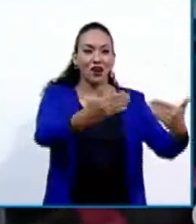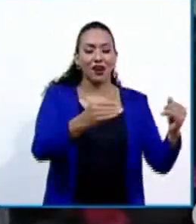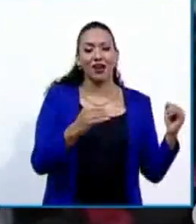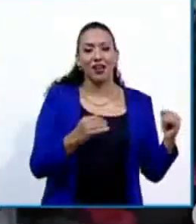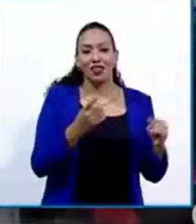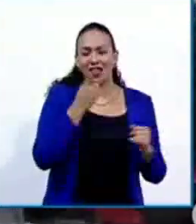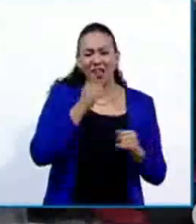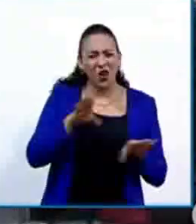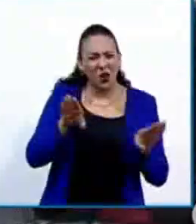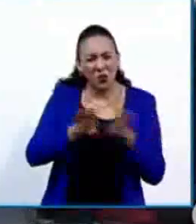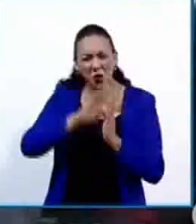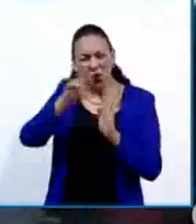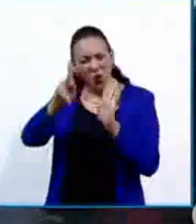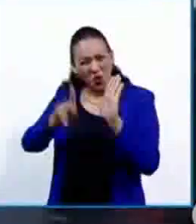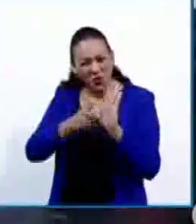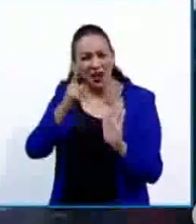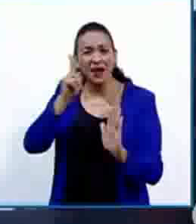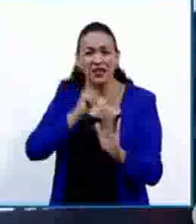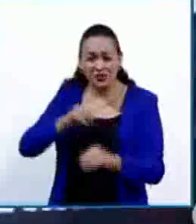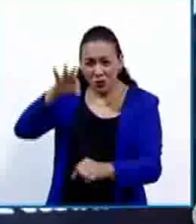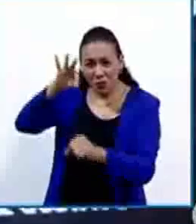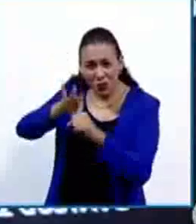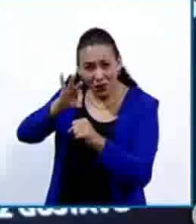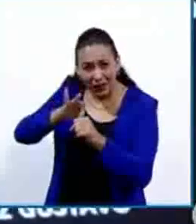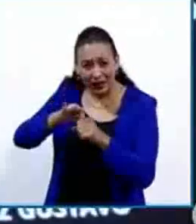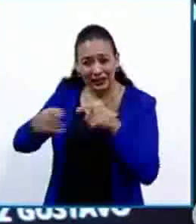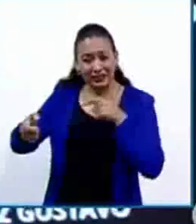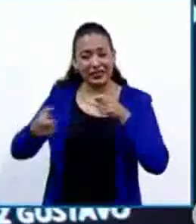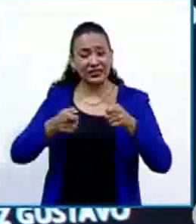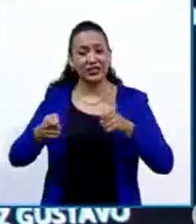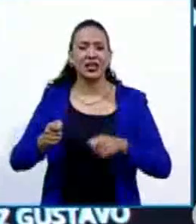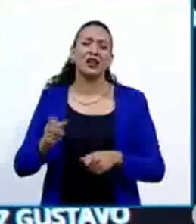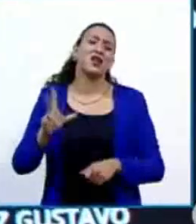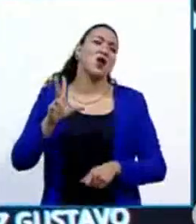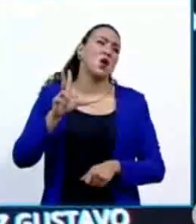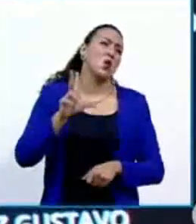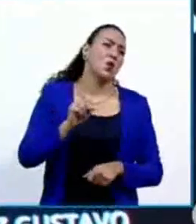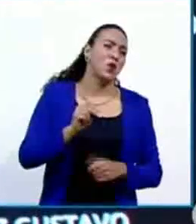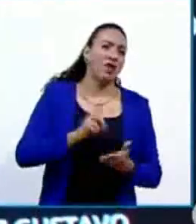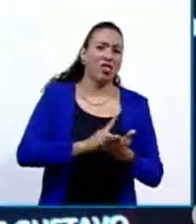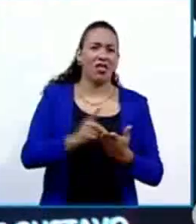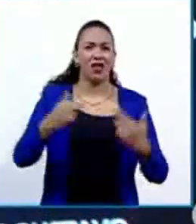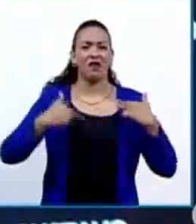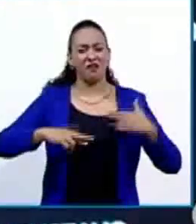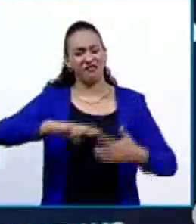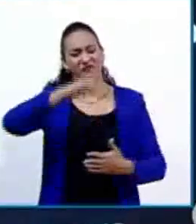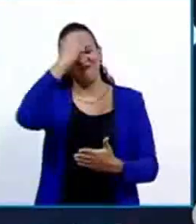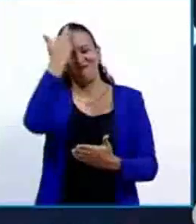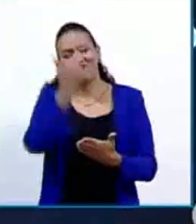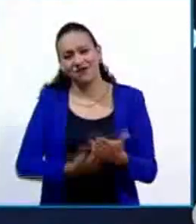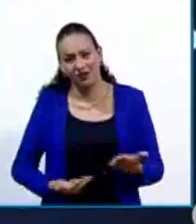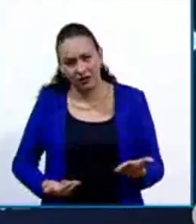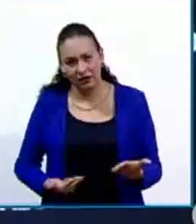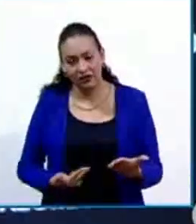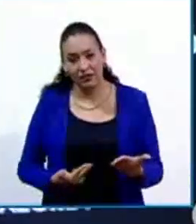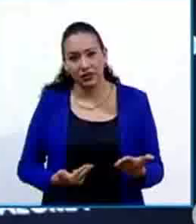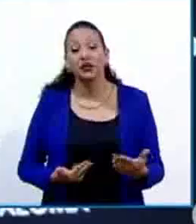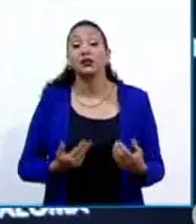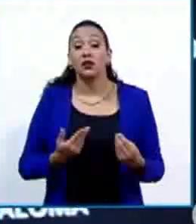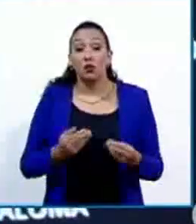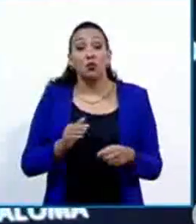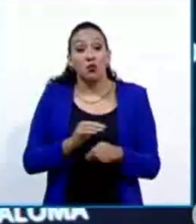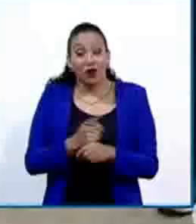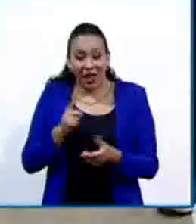de Derechos Humanos aseguró que con esta decisión se premia indebidamente una gestión caracterizada por el